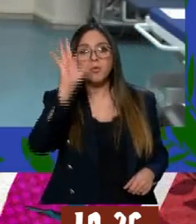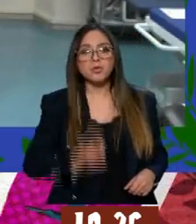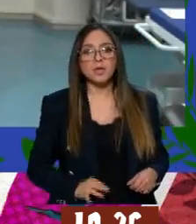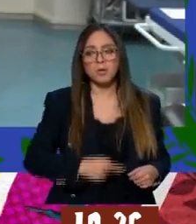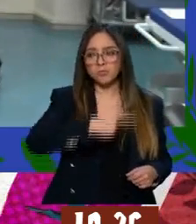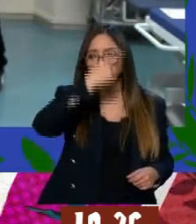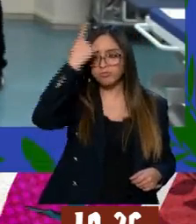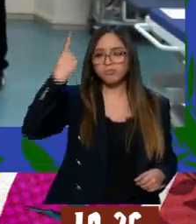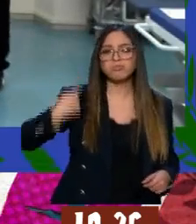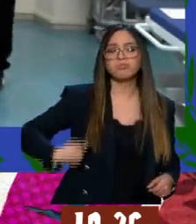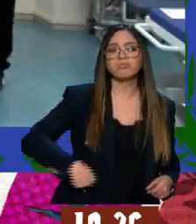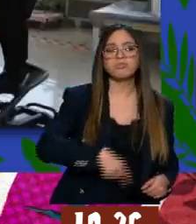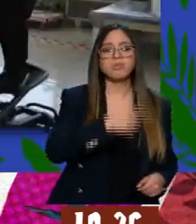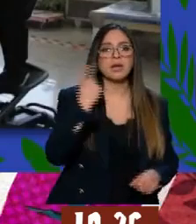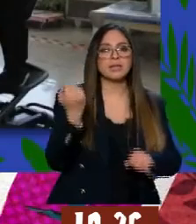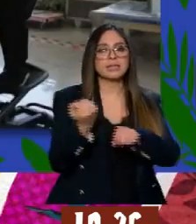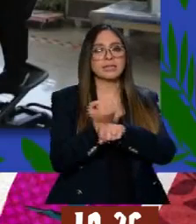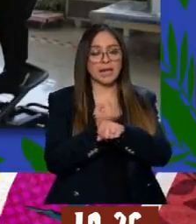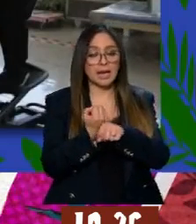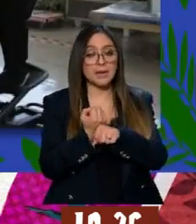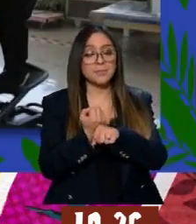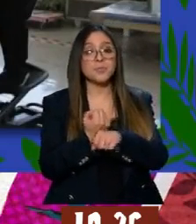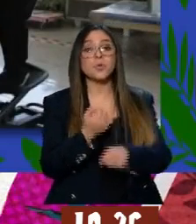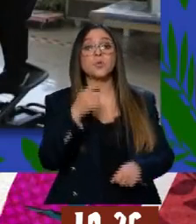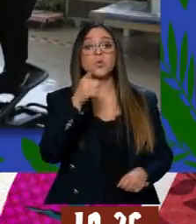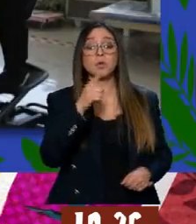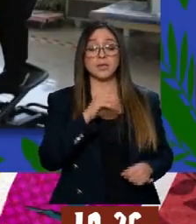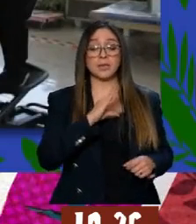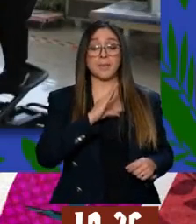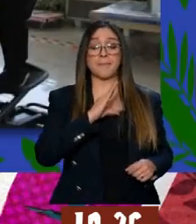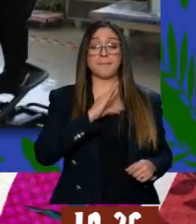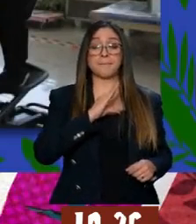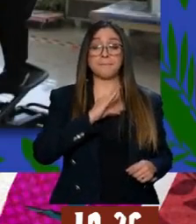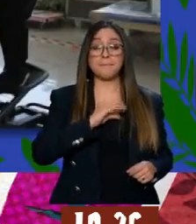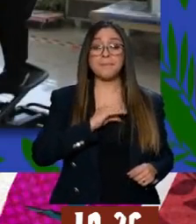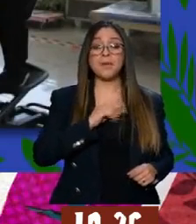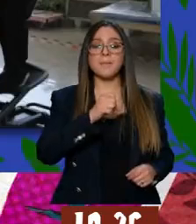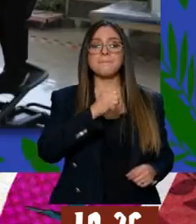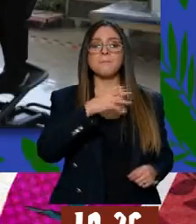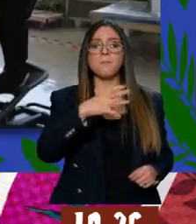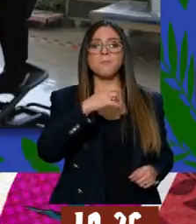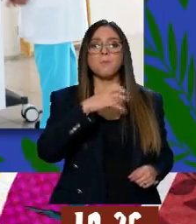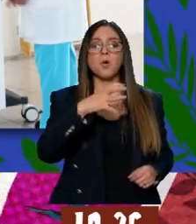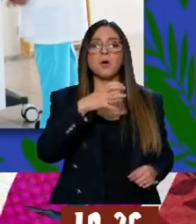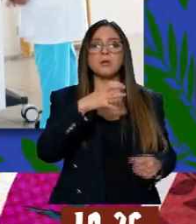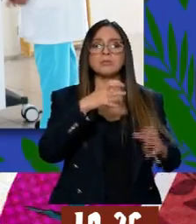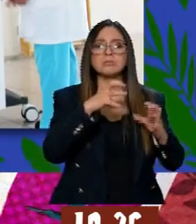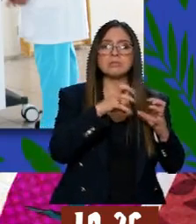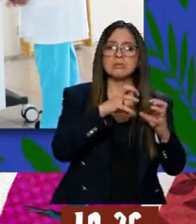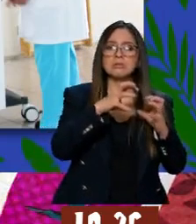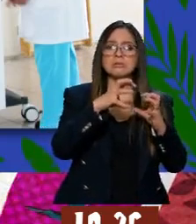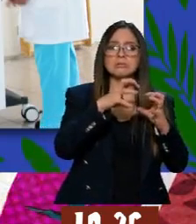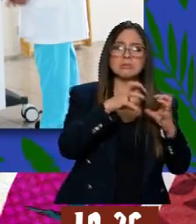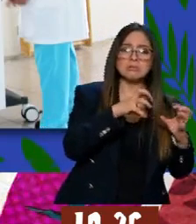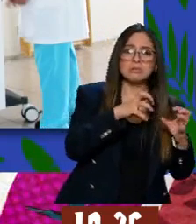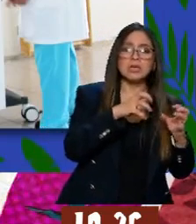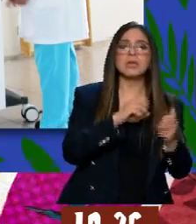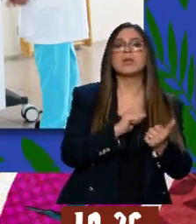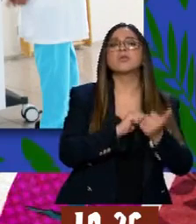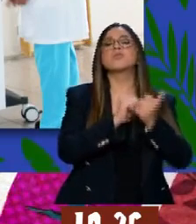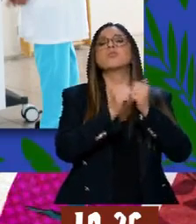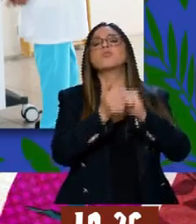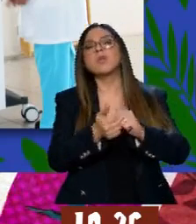uno tiene un infarto, una parte de ese porcentaje de bombeo se daña y entonces pues ahí van los grados de